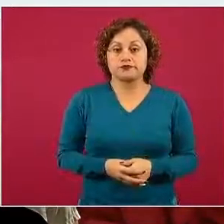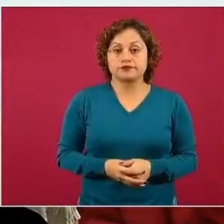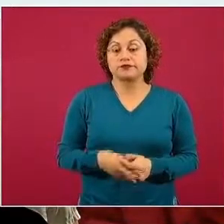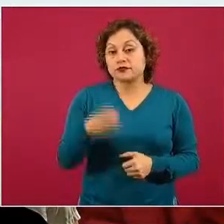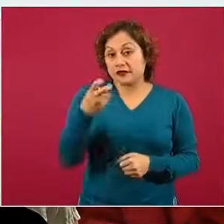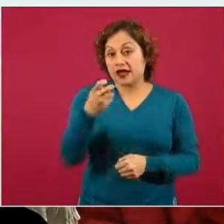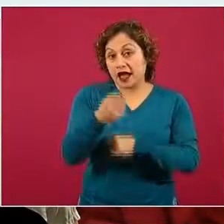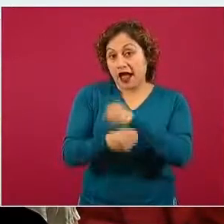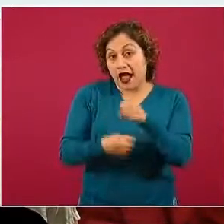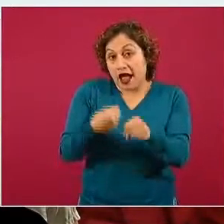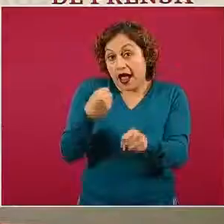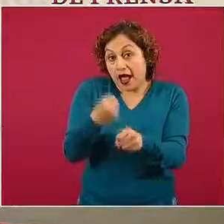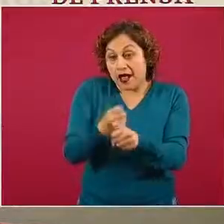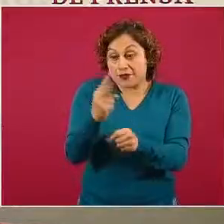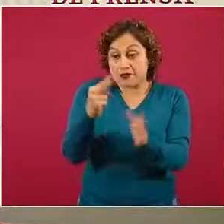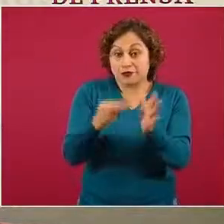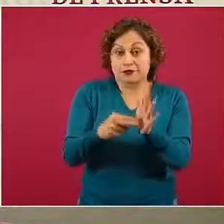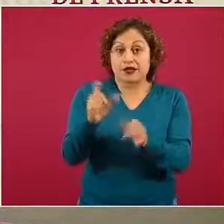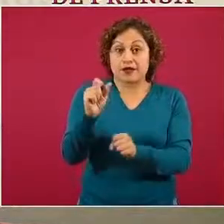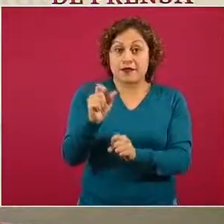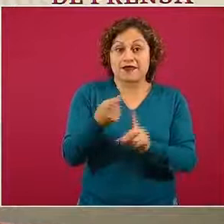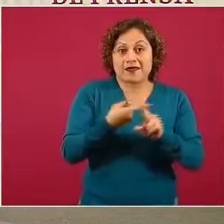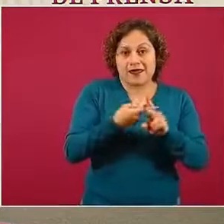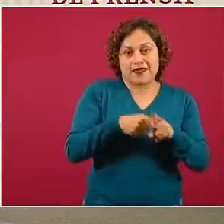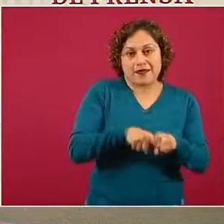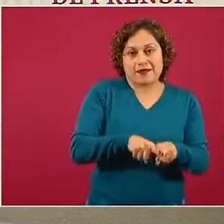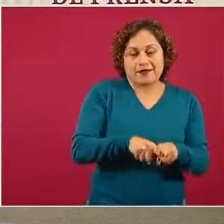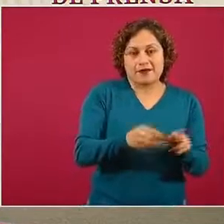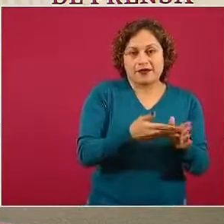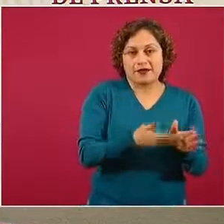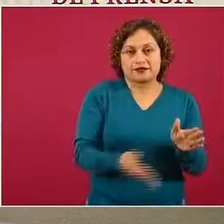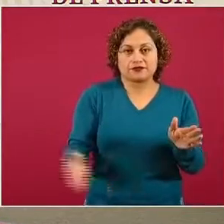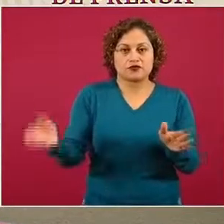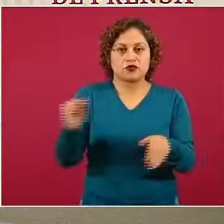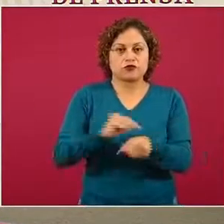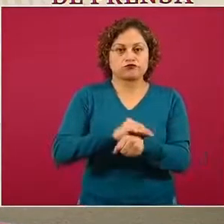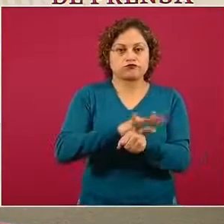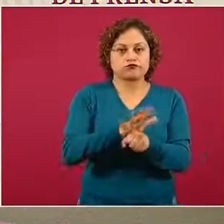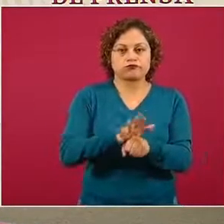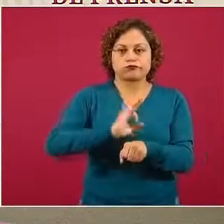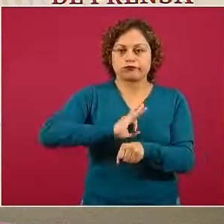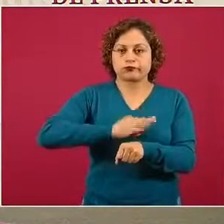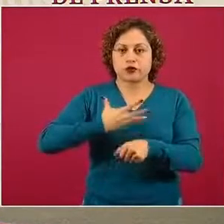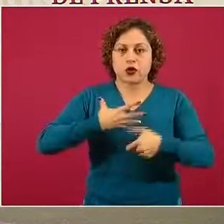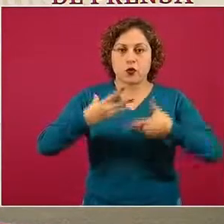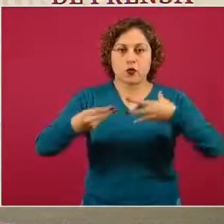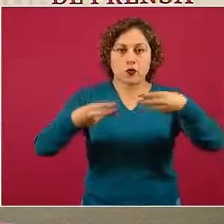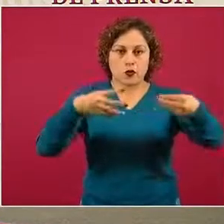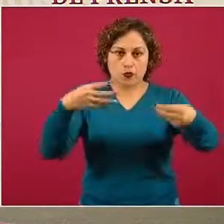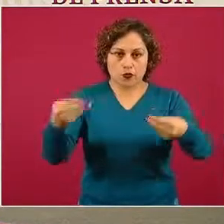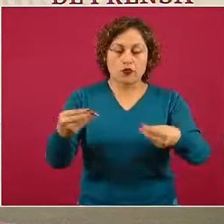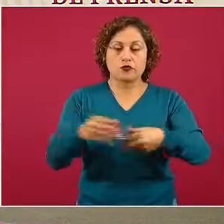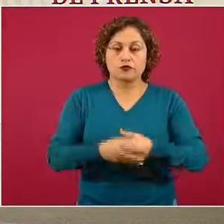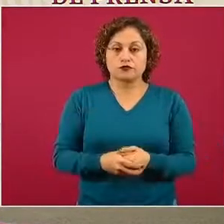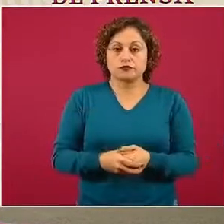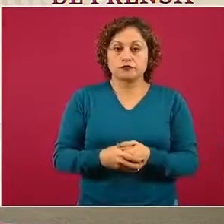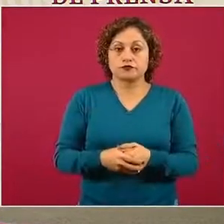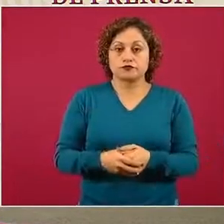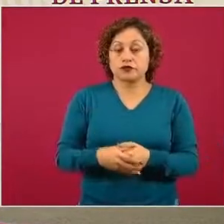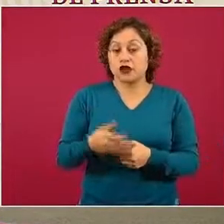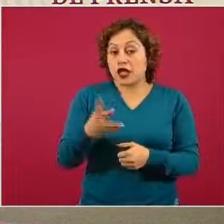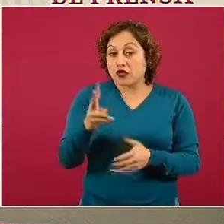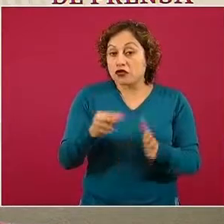inició como tal la pandemia, es decir, la dispersión que hubo de estos primeros casos que en su momento se identificaron a fines del año